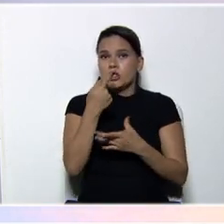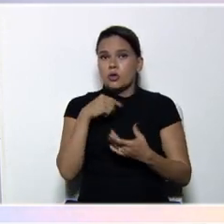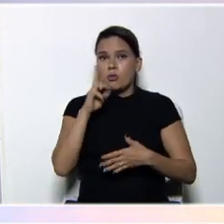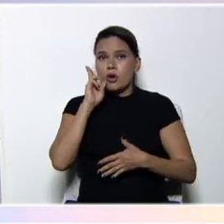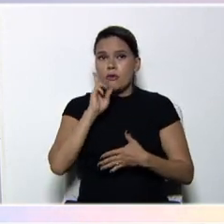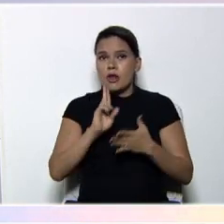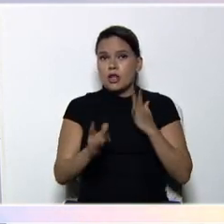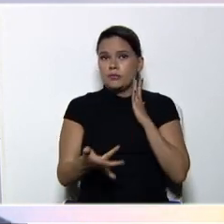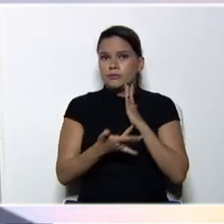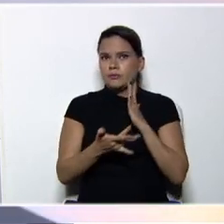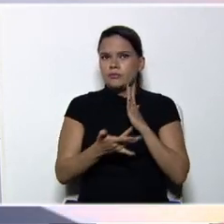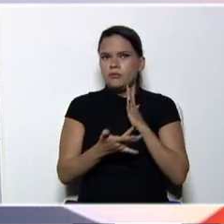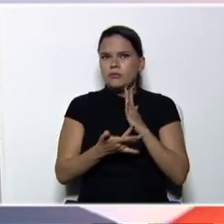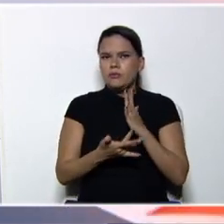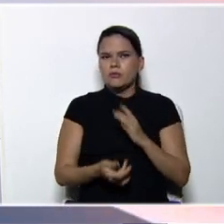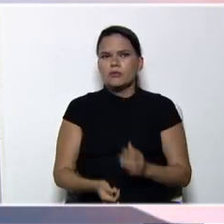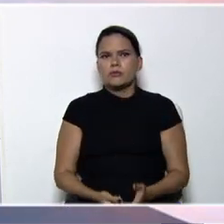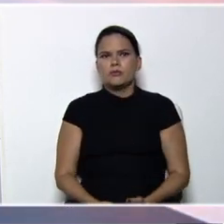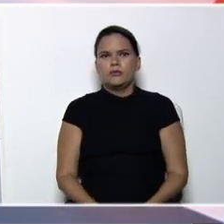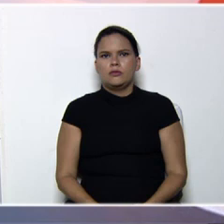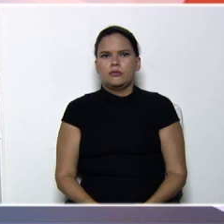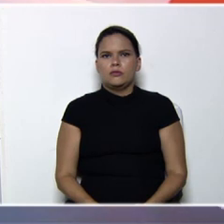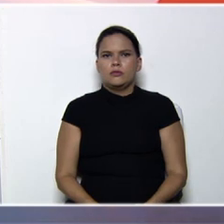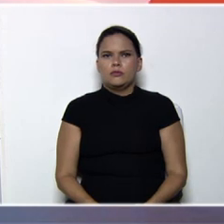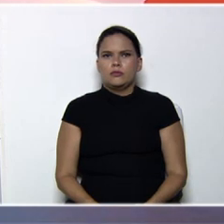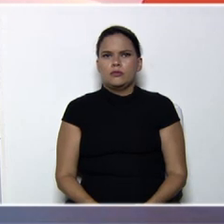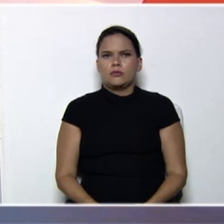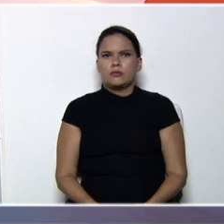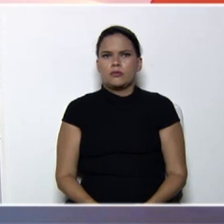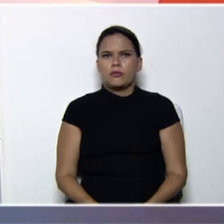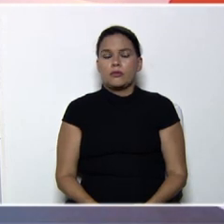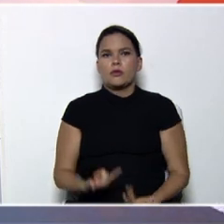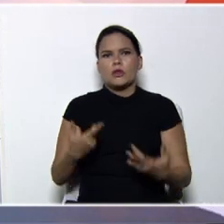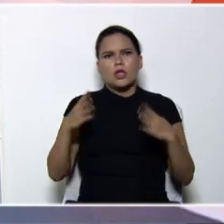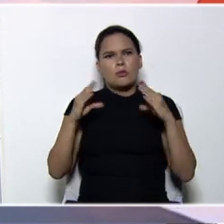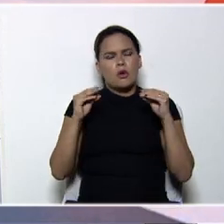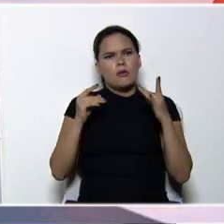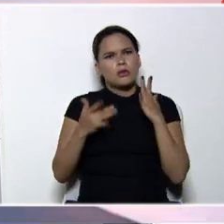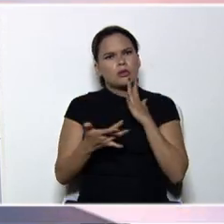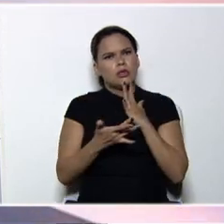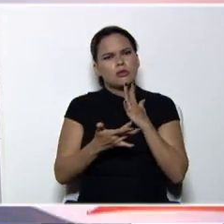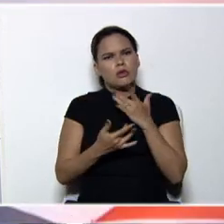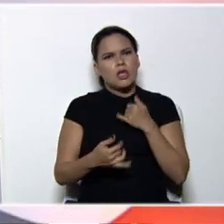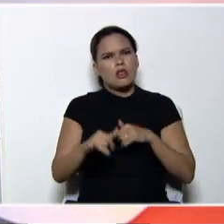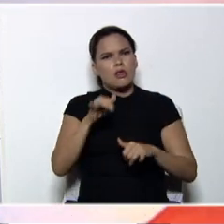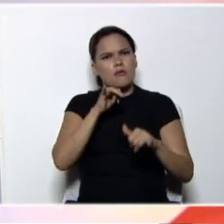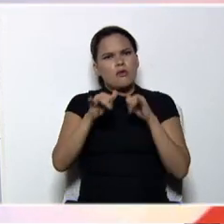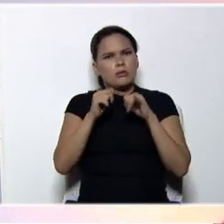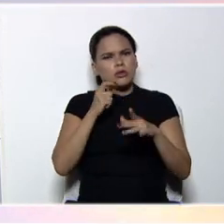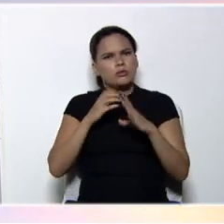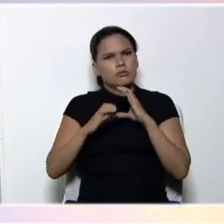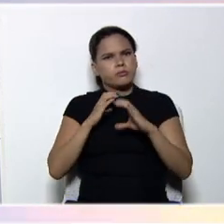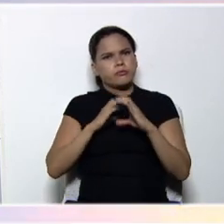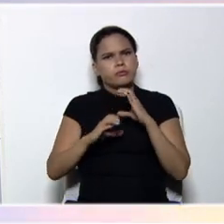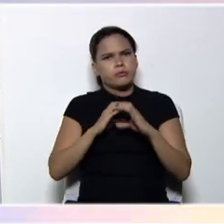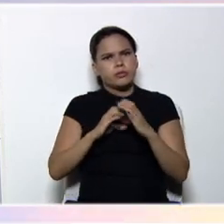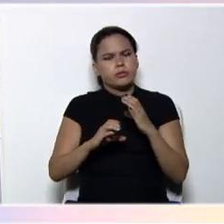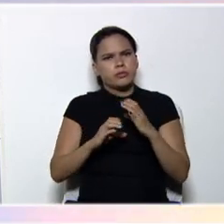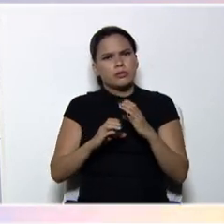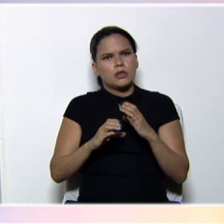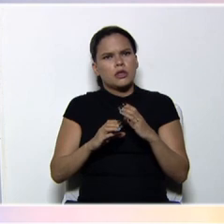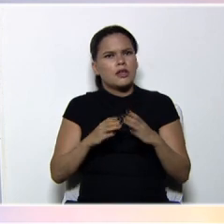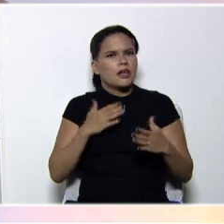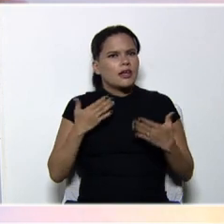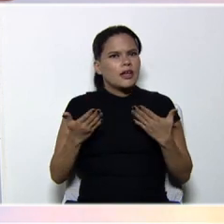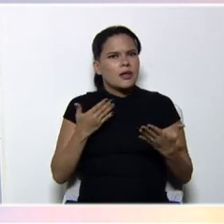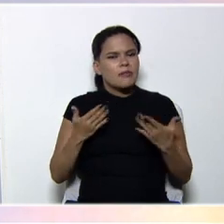de Informática y Telemática, FundaVIC. Como estamos hablando de tecnologías de información y comunicación, ¿qué les